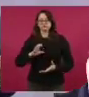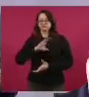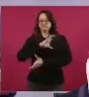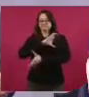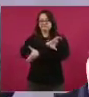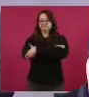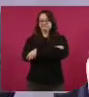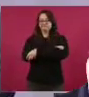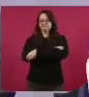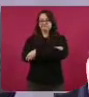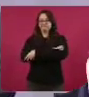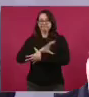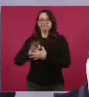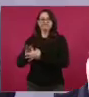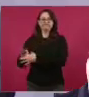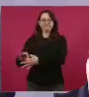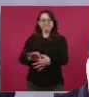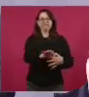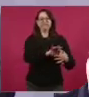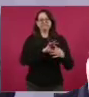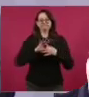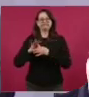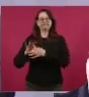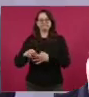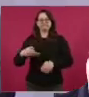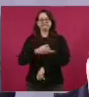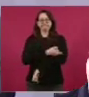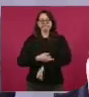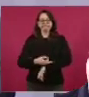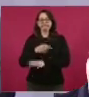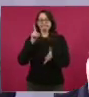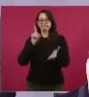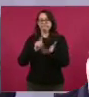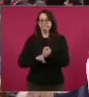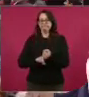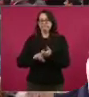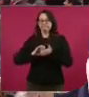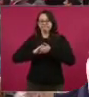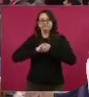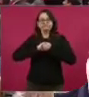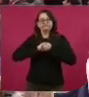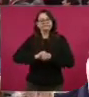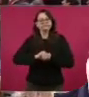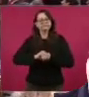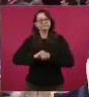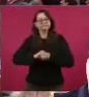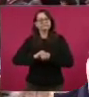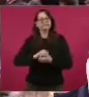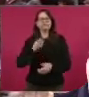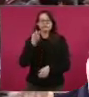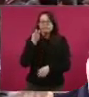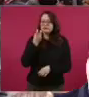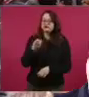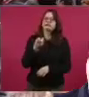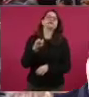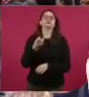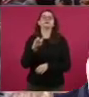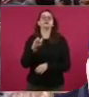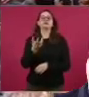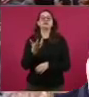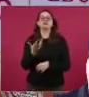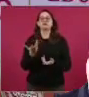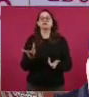fraternidad que existe en nuestras familias. Hoy en la mañana hablaba yo de que